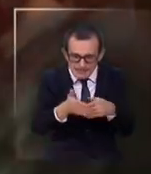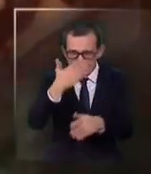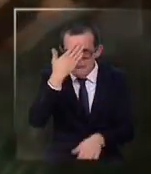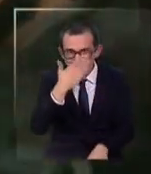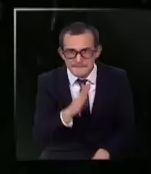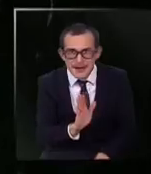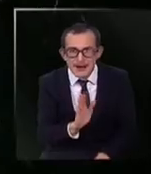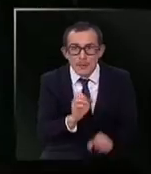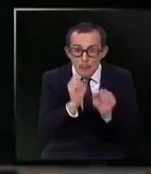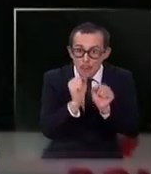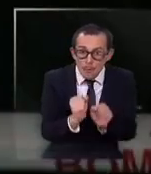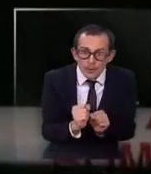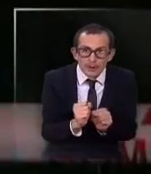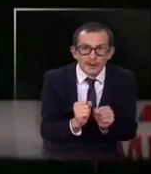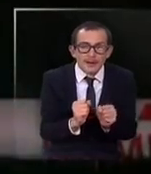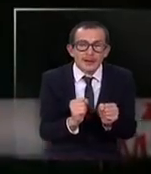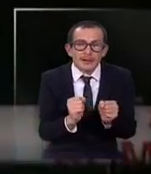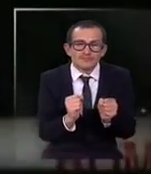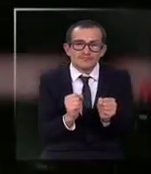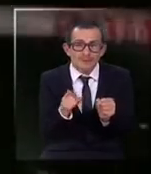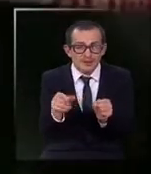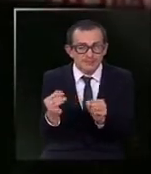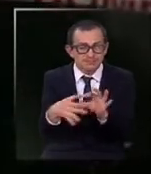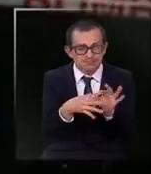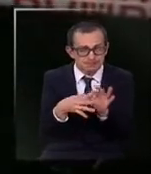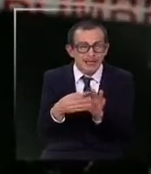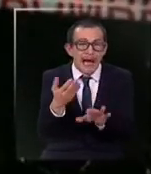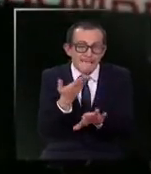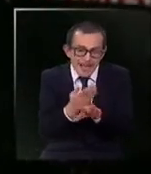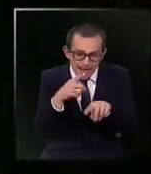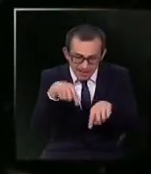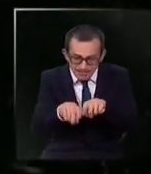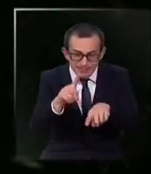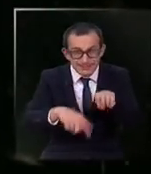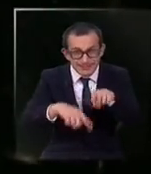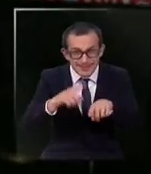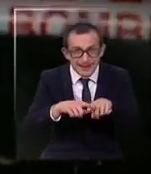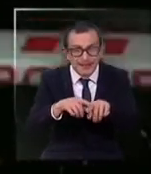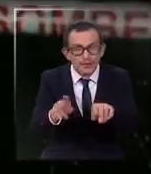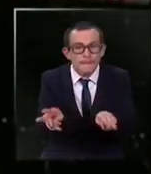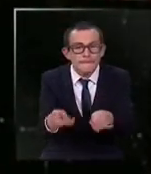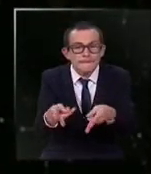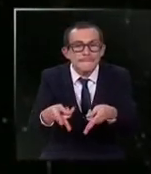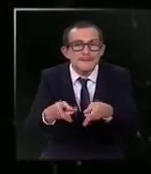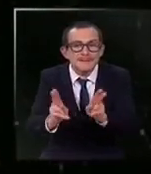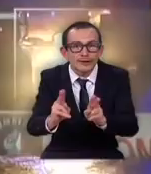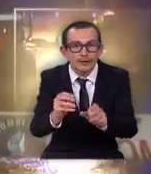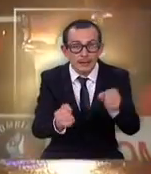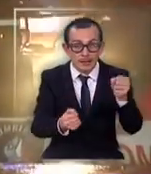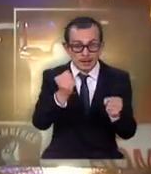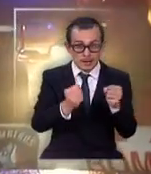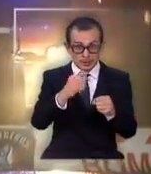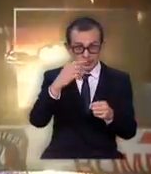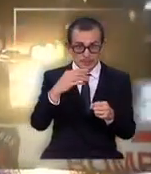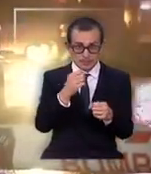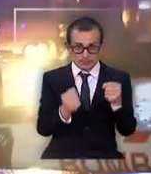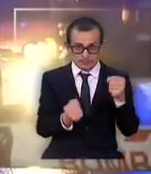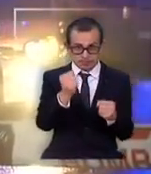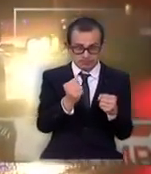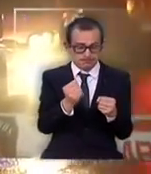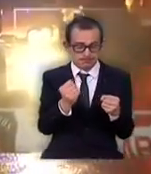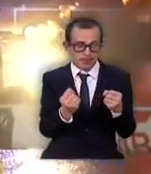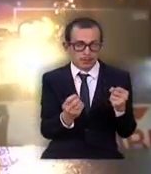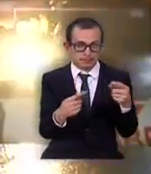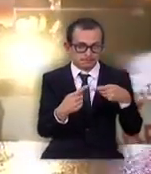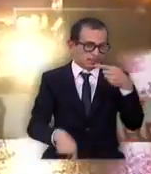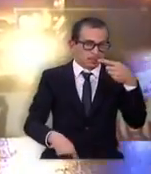que tiene tierra, favorecieron de que el conductor pierda el control